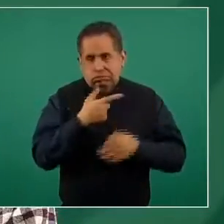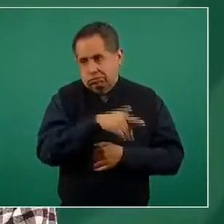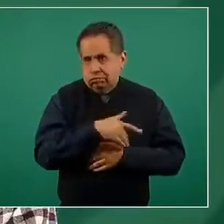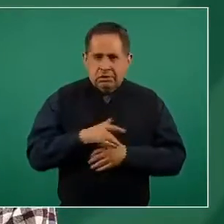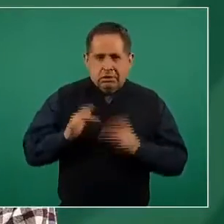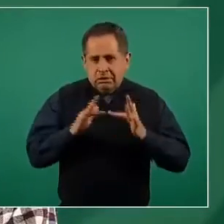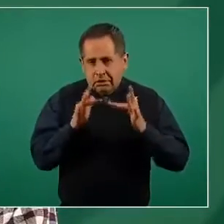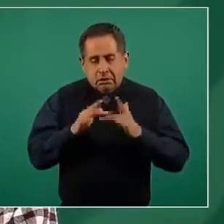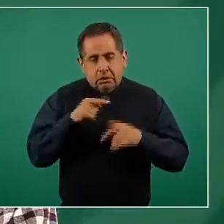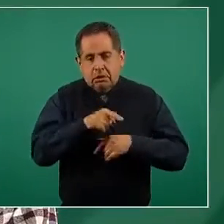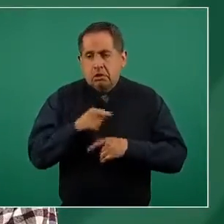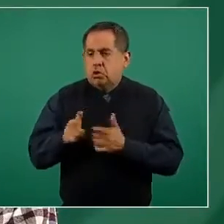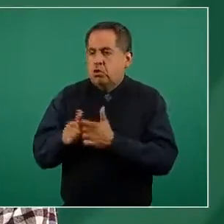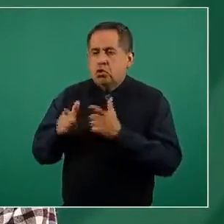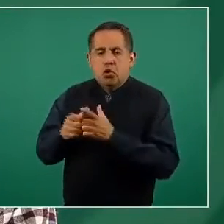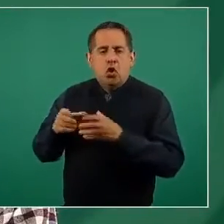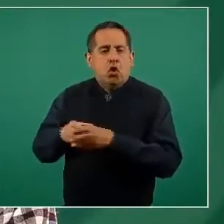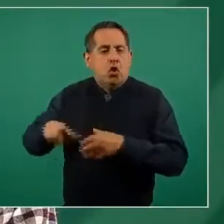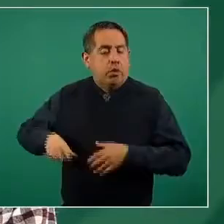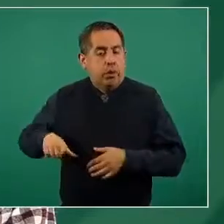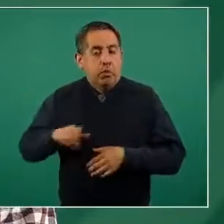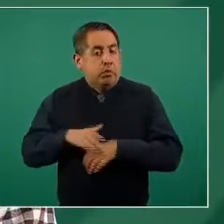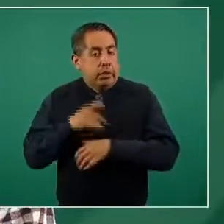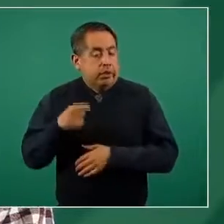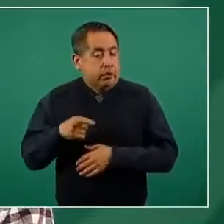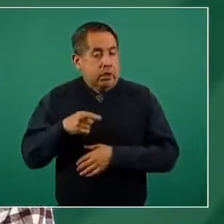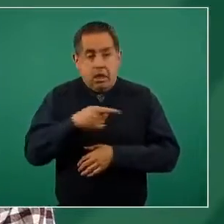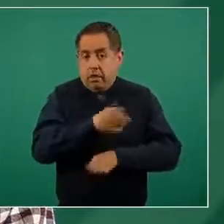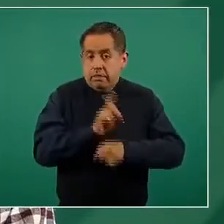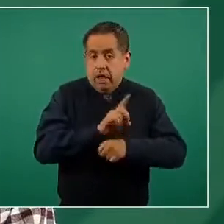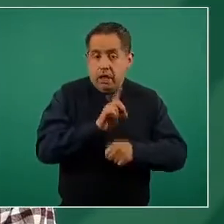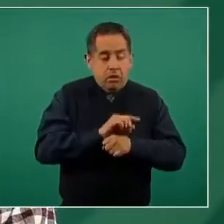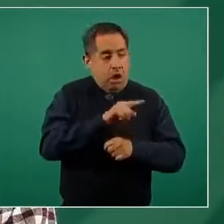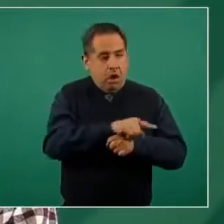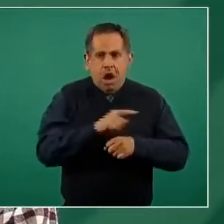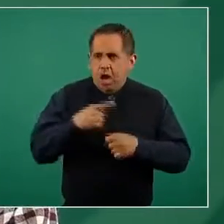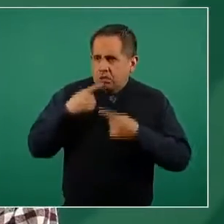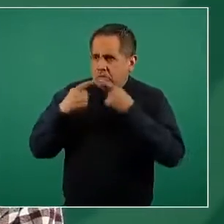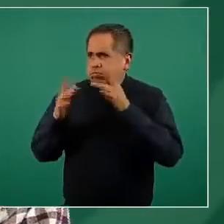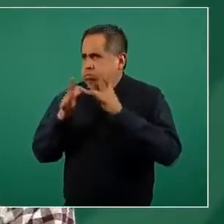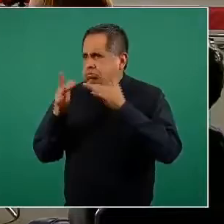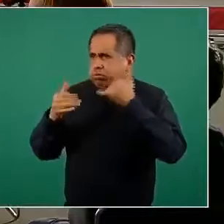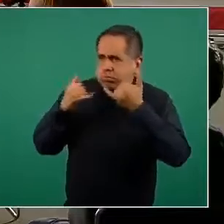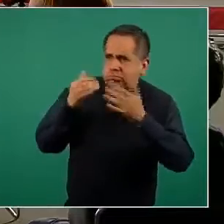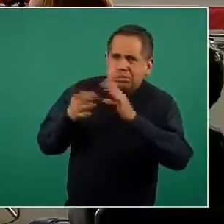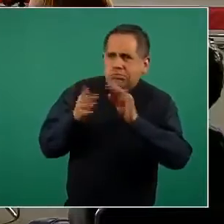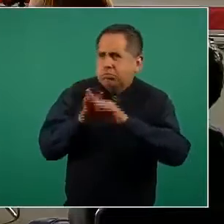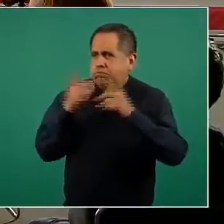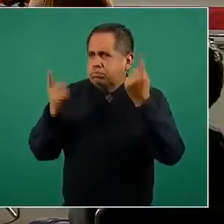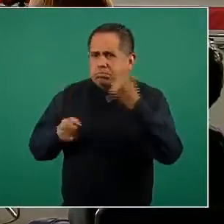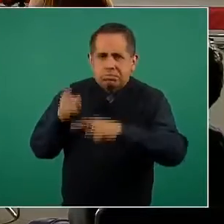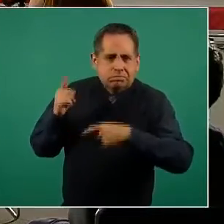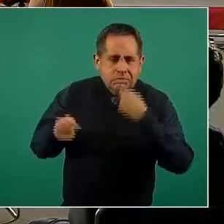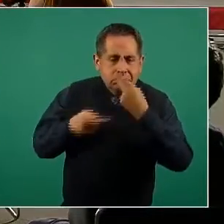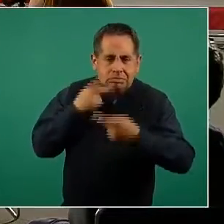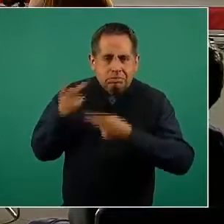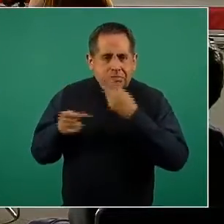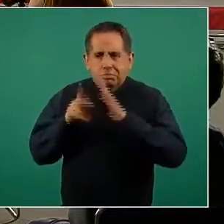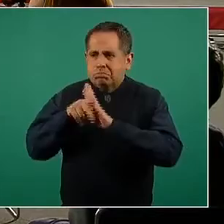quienes somos parte del gobierno, porque todos los días ha estado de alguna manera u otra dando instrucciones